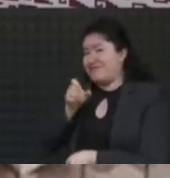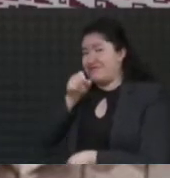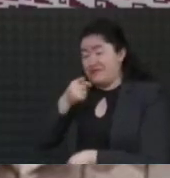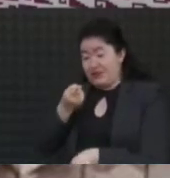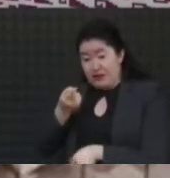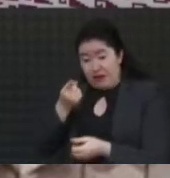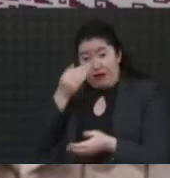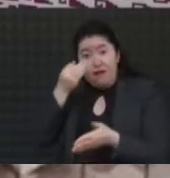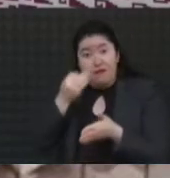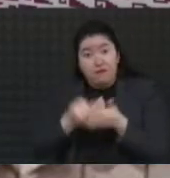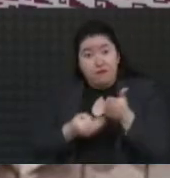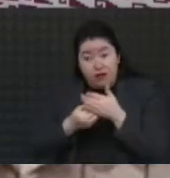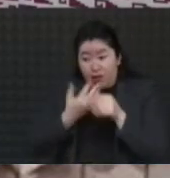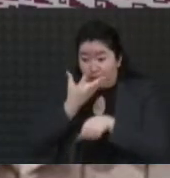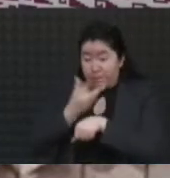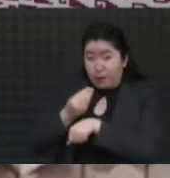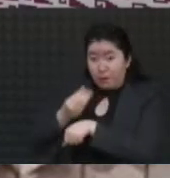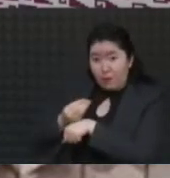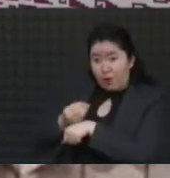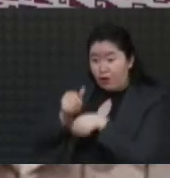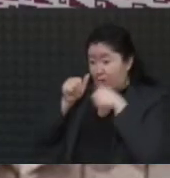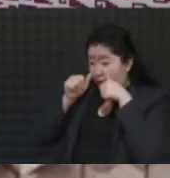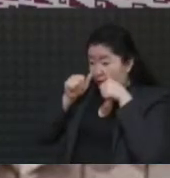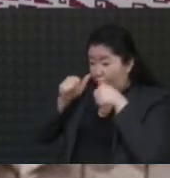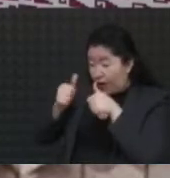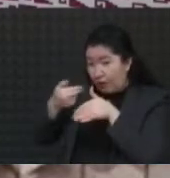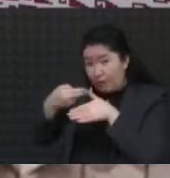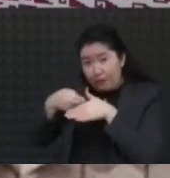línea 12 del metro como causa de este accidente?